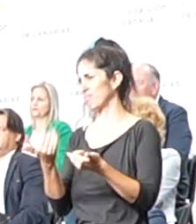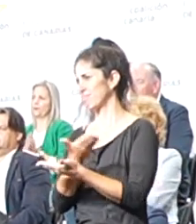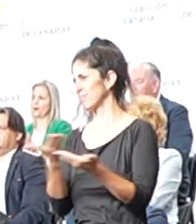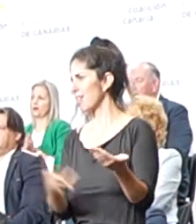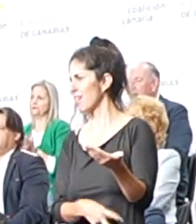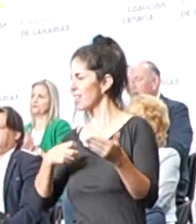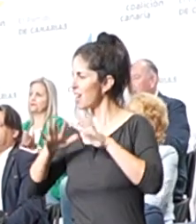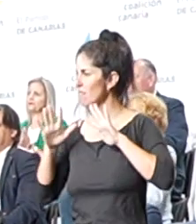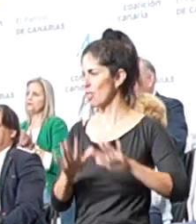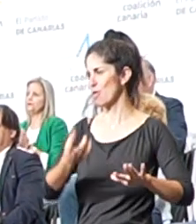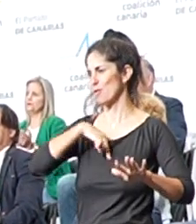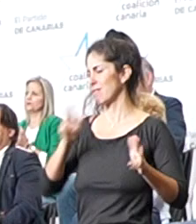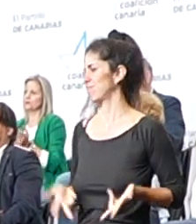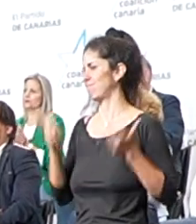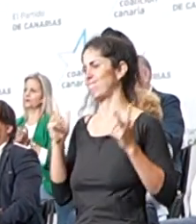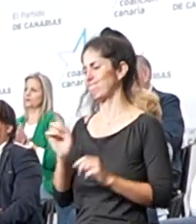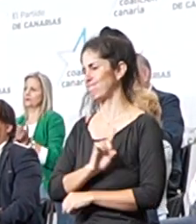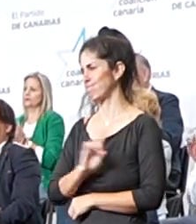lo vamos a permitir.